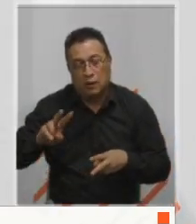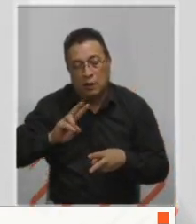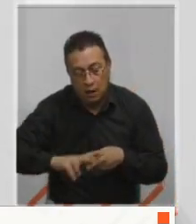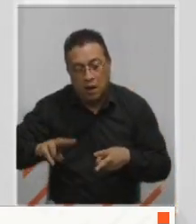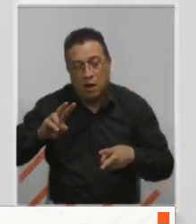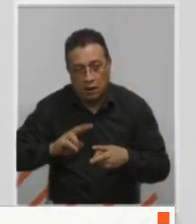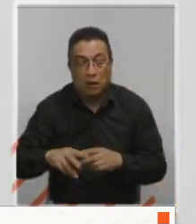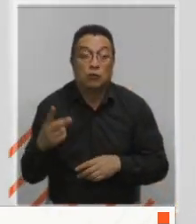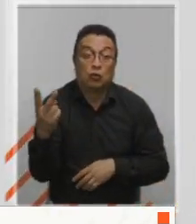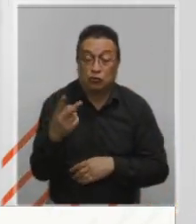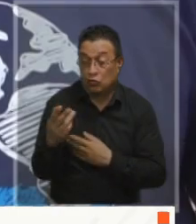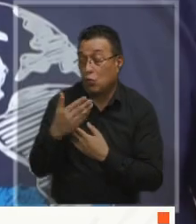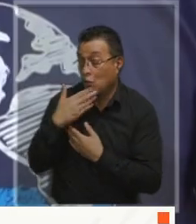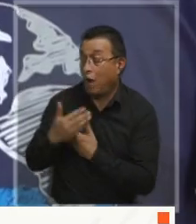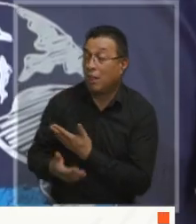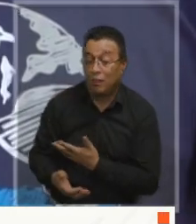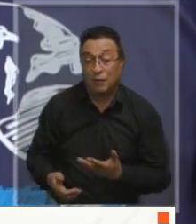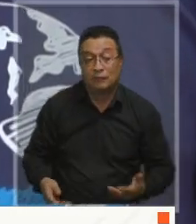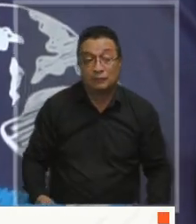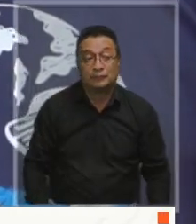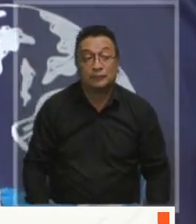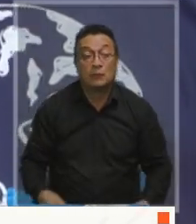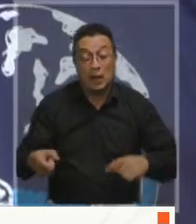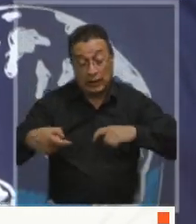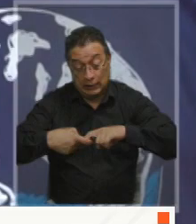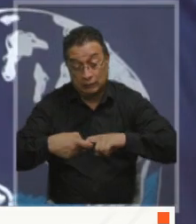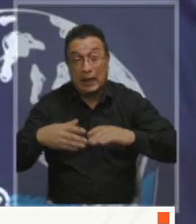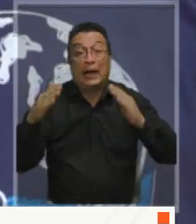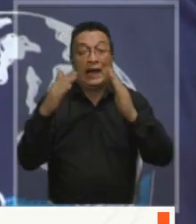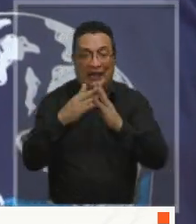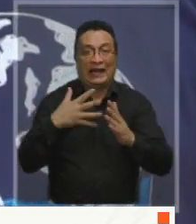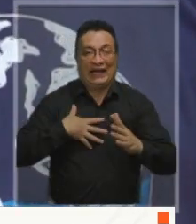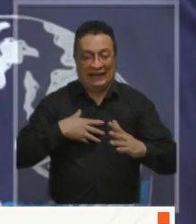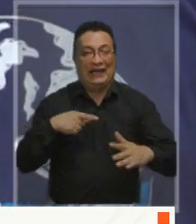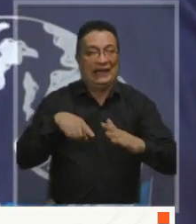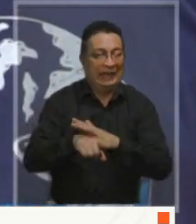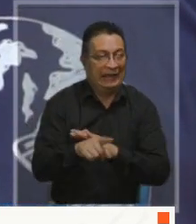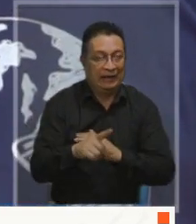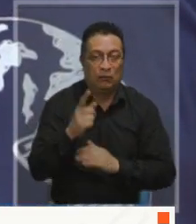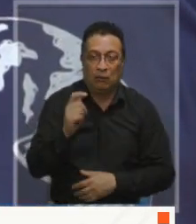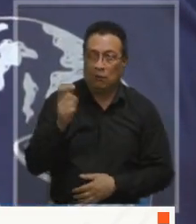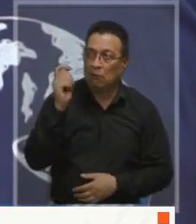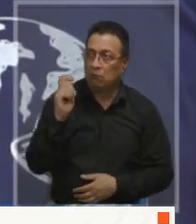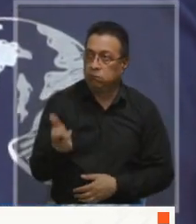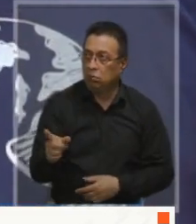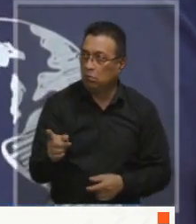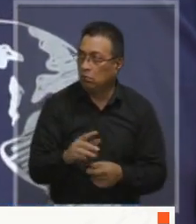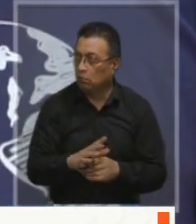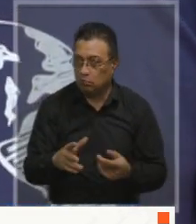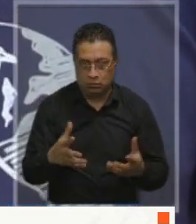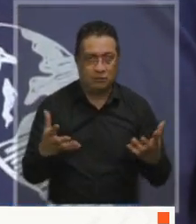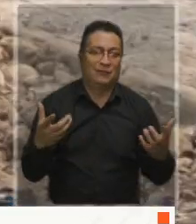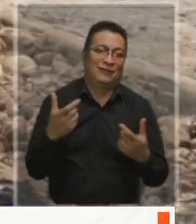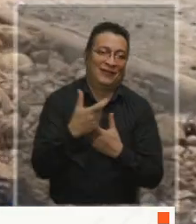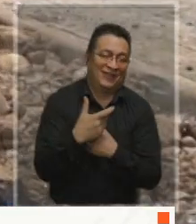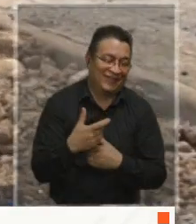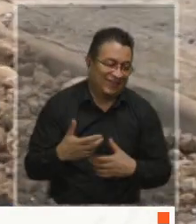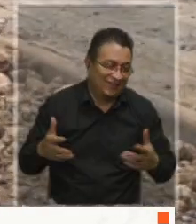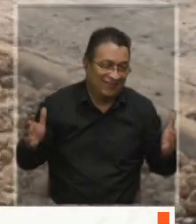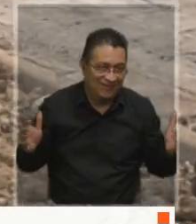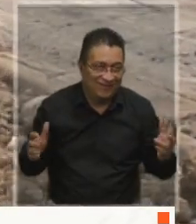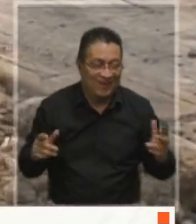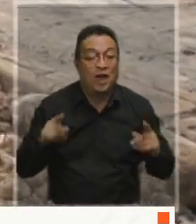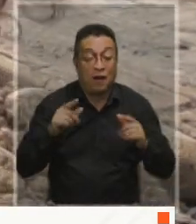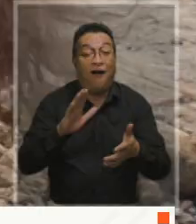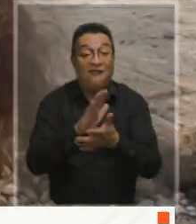harán Maritza y Cristian el que se casa casa quiere pero no pensé que iba a ser tan literal porque claro al día siguiente